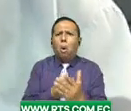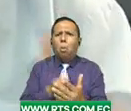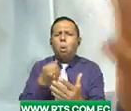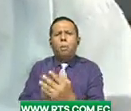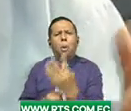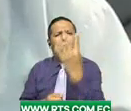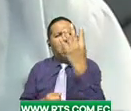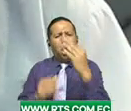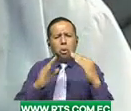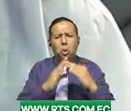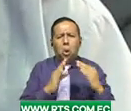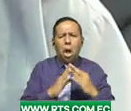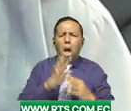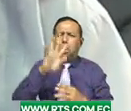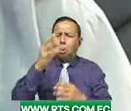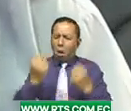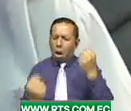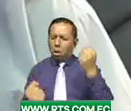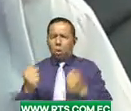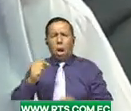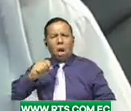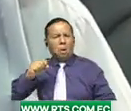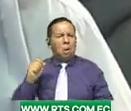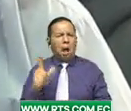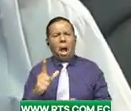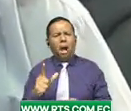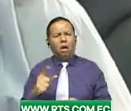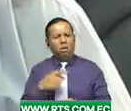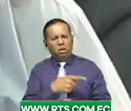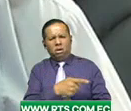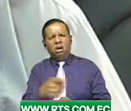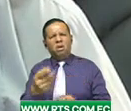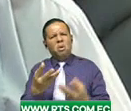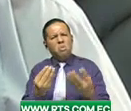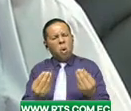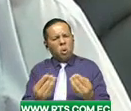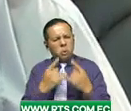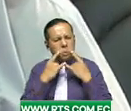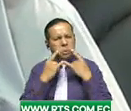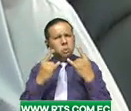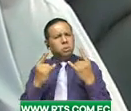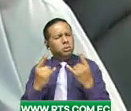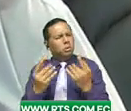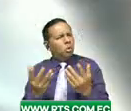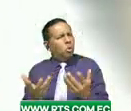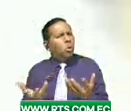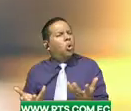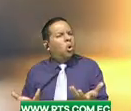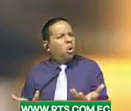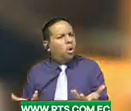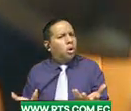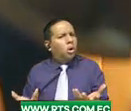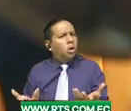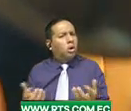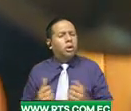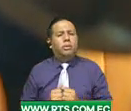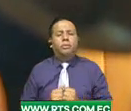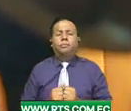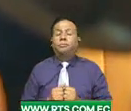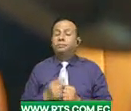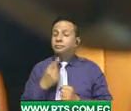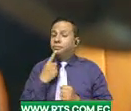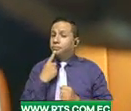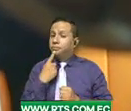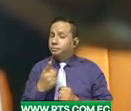vehículos de primera. Tiene una vida regalada. ¿De dónde saca esa plata? Lo otro, dice, es